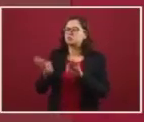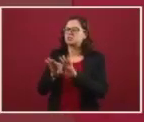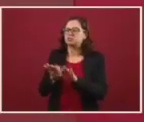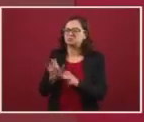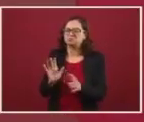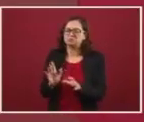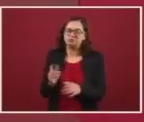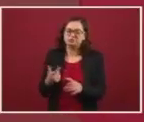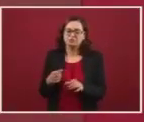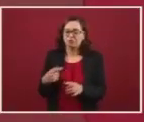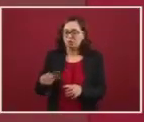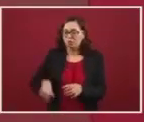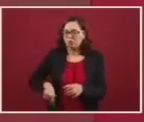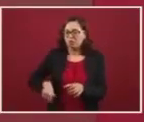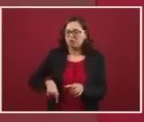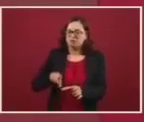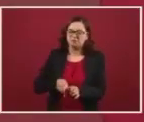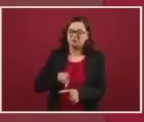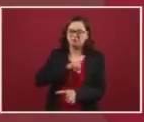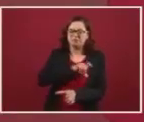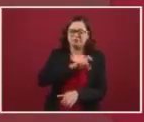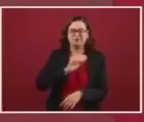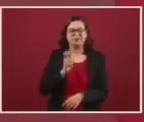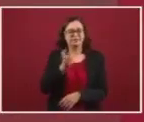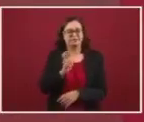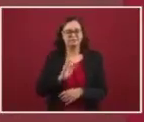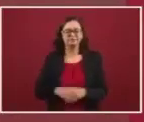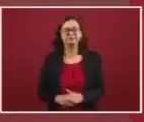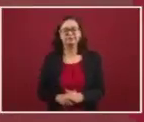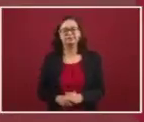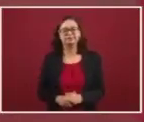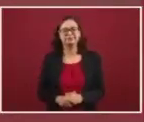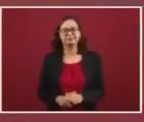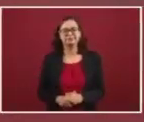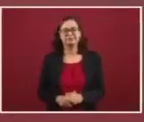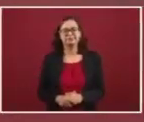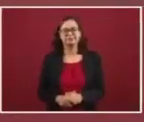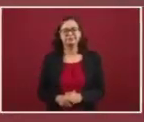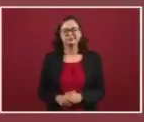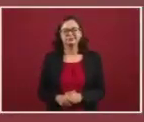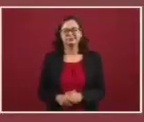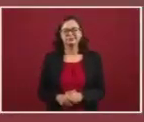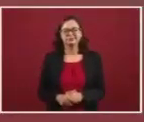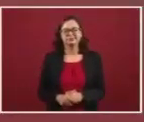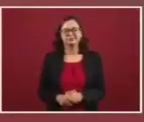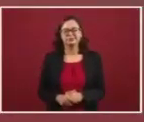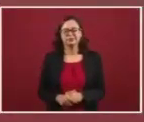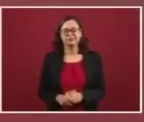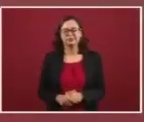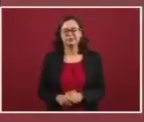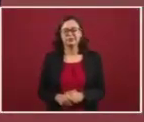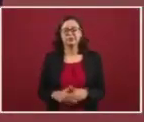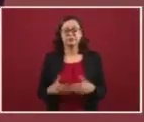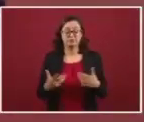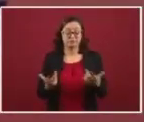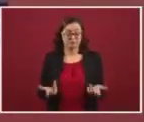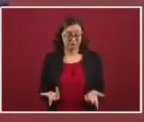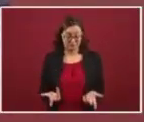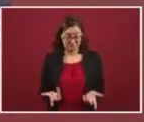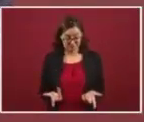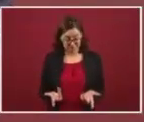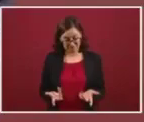desincorporación, eso es el término. Entonces, cuando iban a llevar a cabo